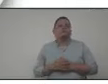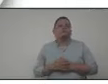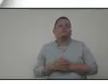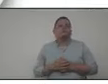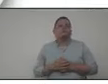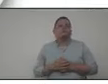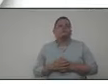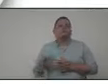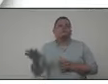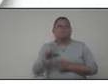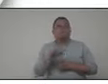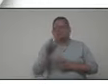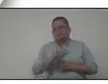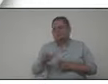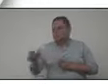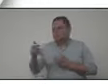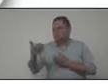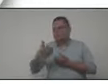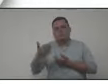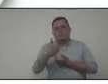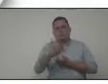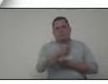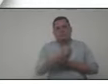a todos nuestros pacientes.